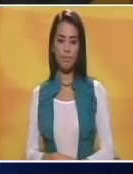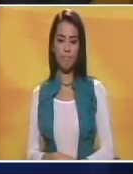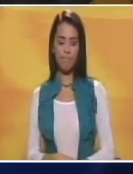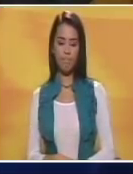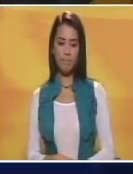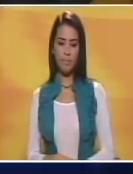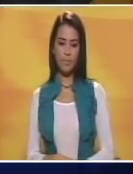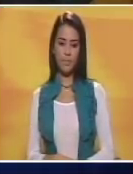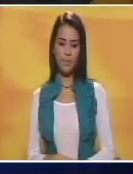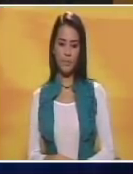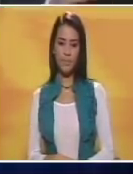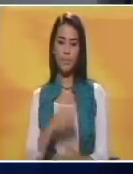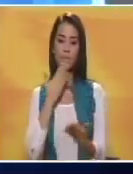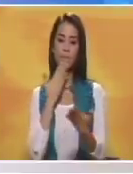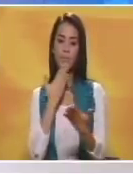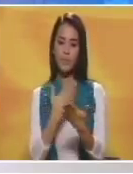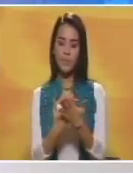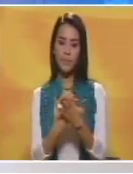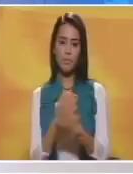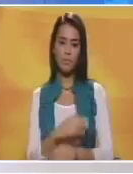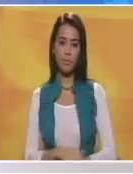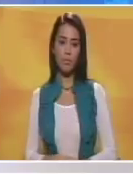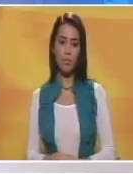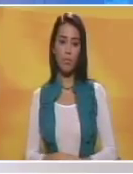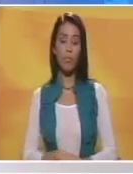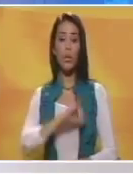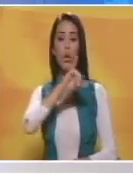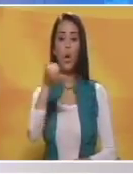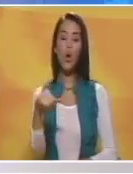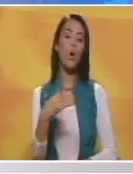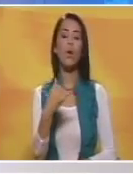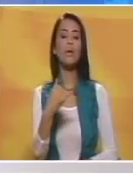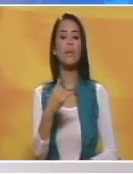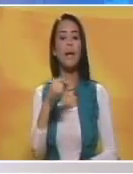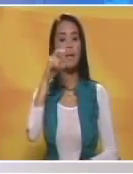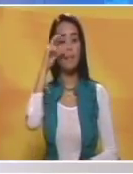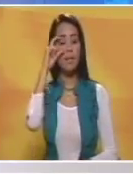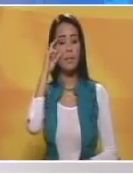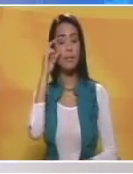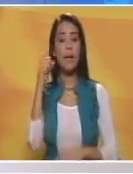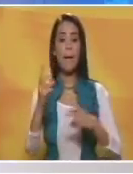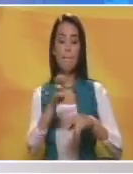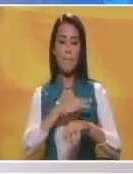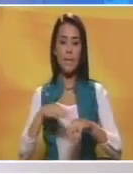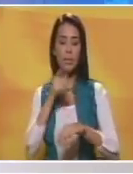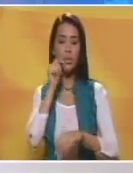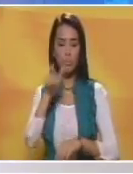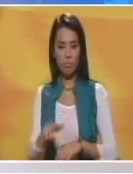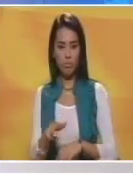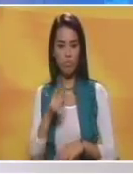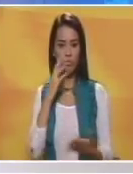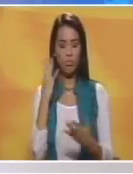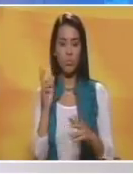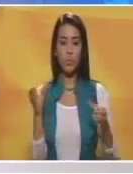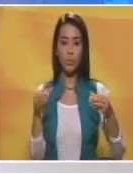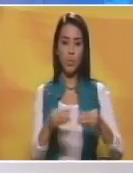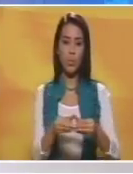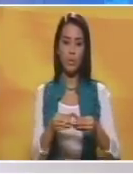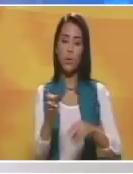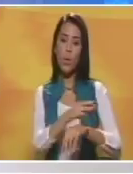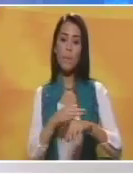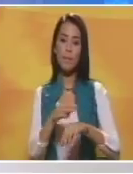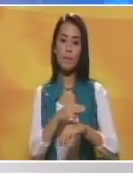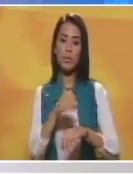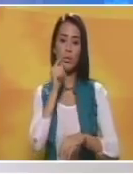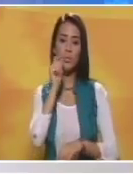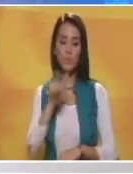Noticiero Venevisión. Muchísimas gracias, Manuel. Jorge Arreaza, ministro de Relaciones Exteriores, sostuvo un encuentro con el primer ministro de Santa Lucía, Alan